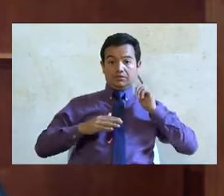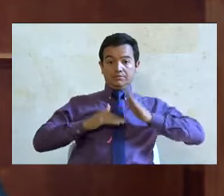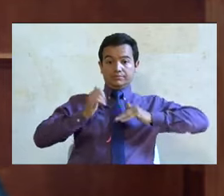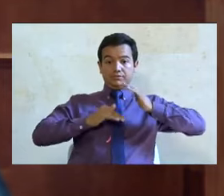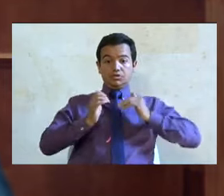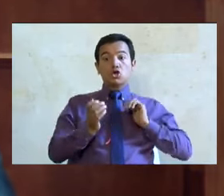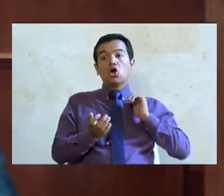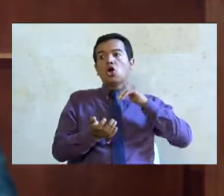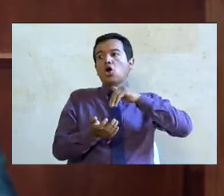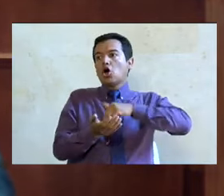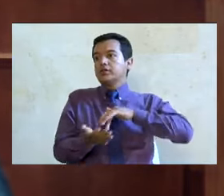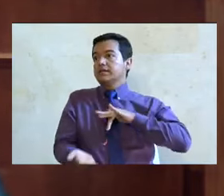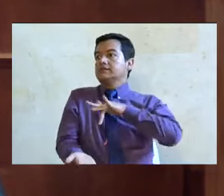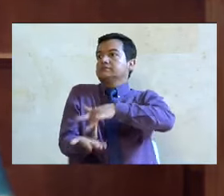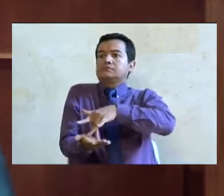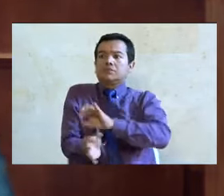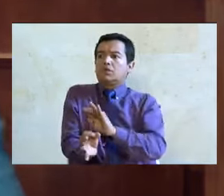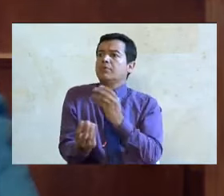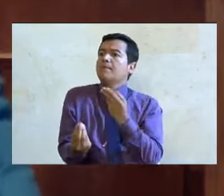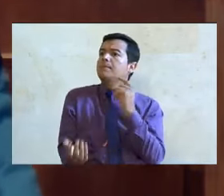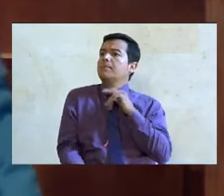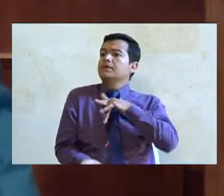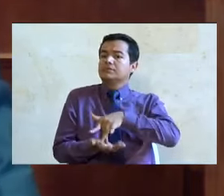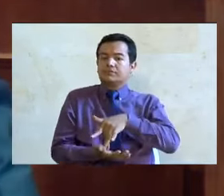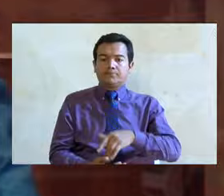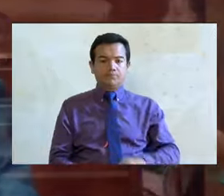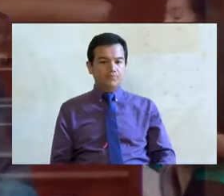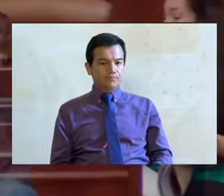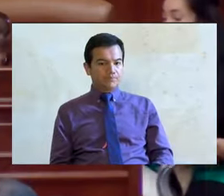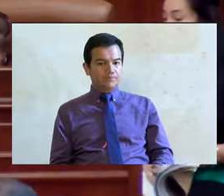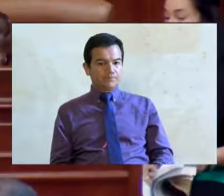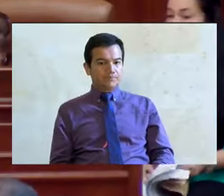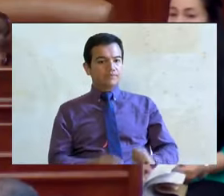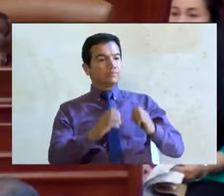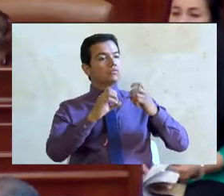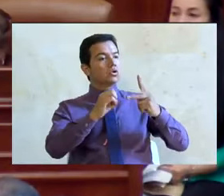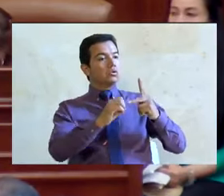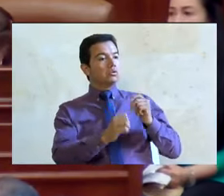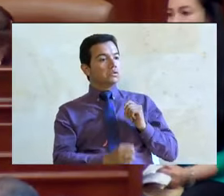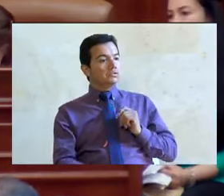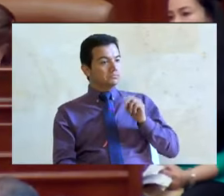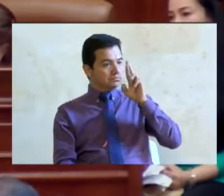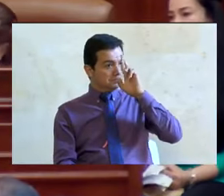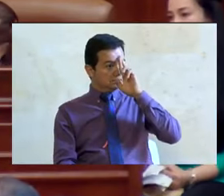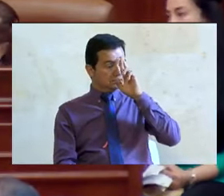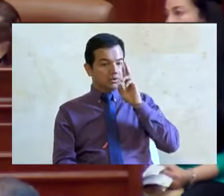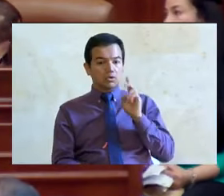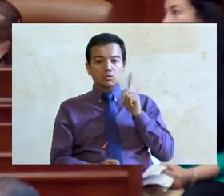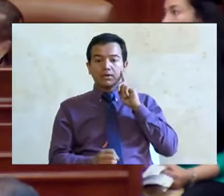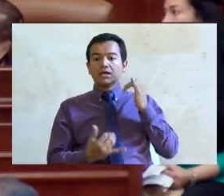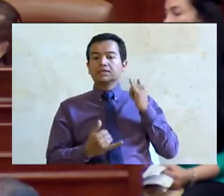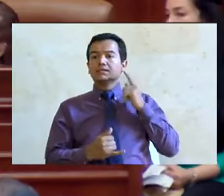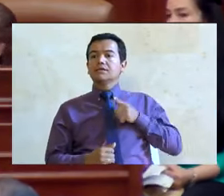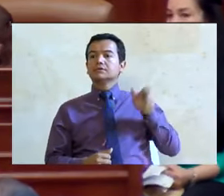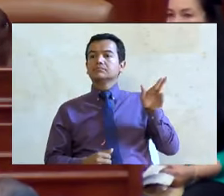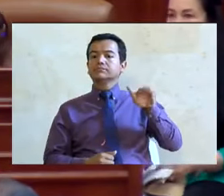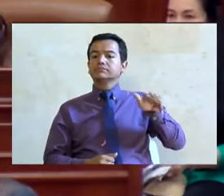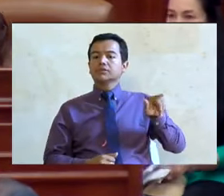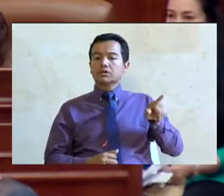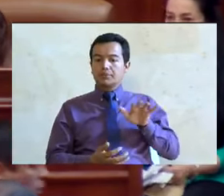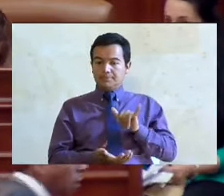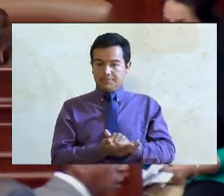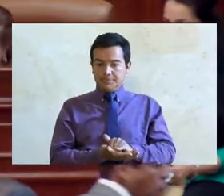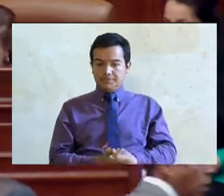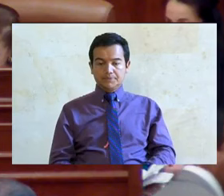no lo vuelvan a presentar más se retira Entonces el del Doctor Samuel Hoyos porque ya fue negado en la en